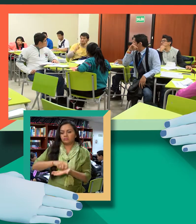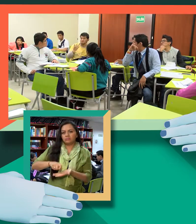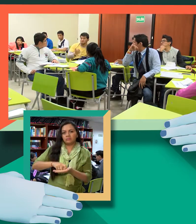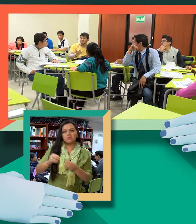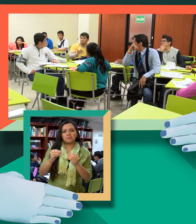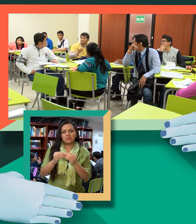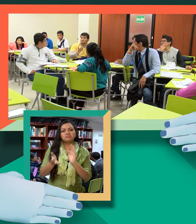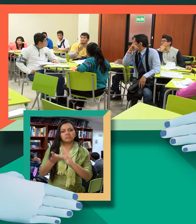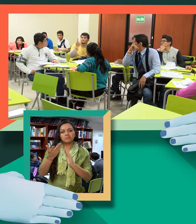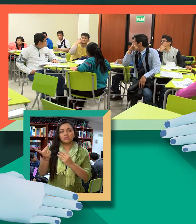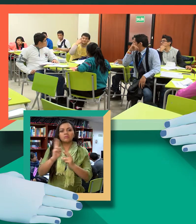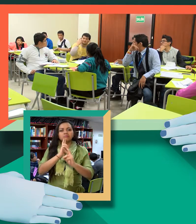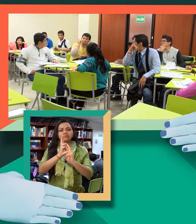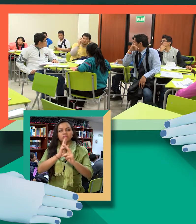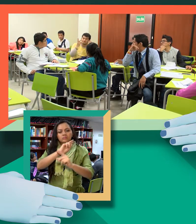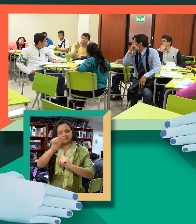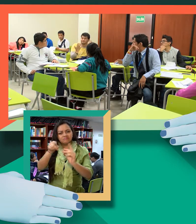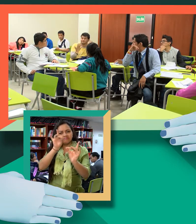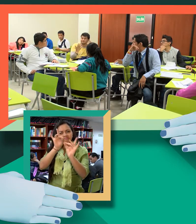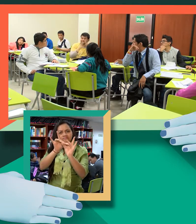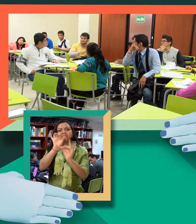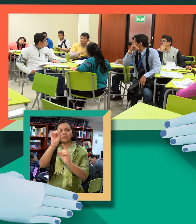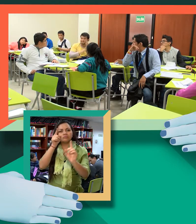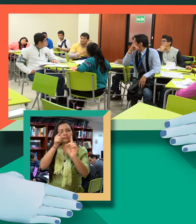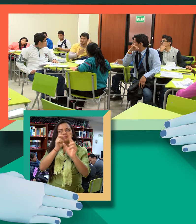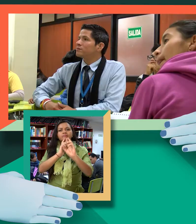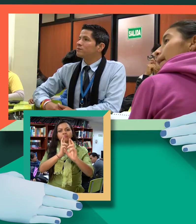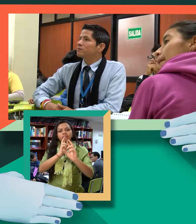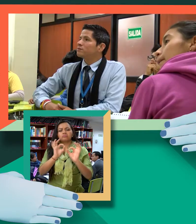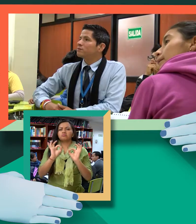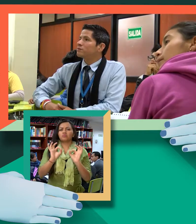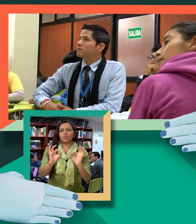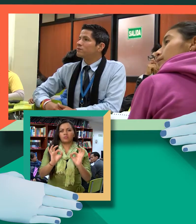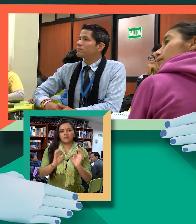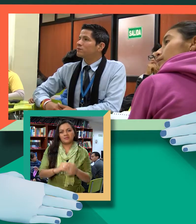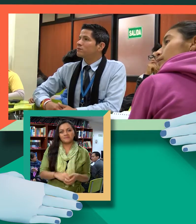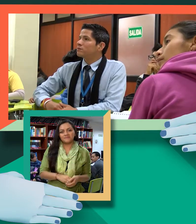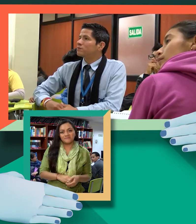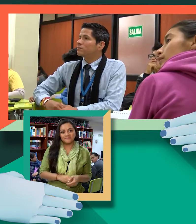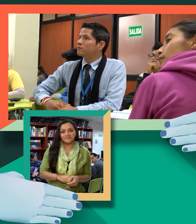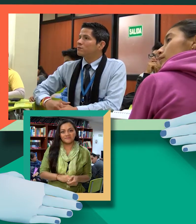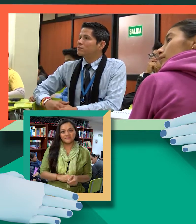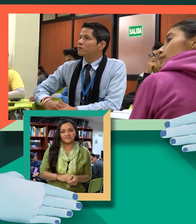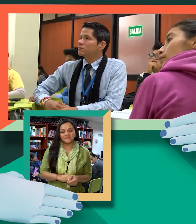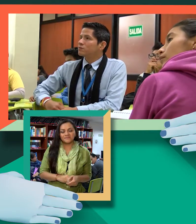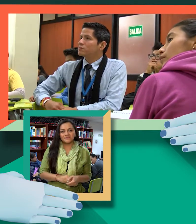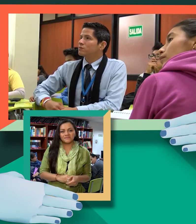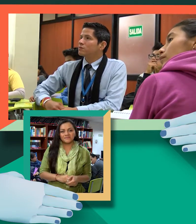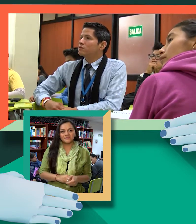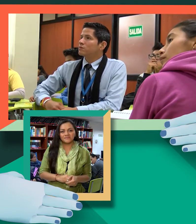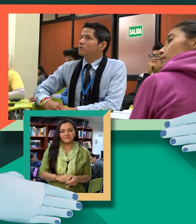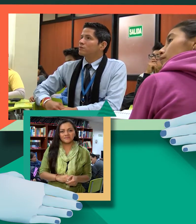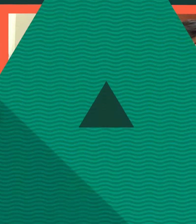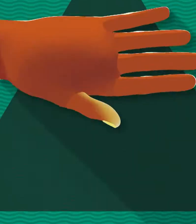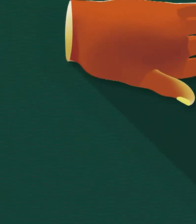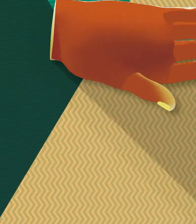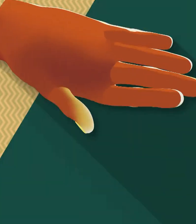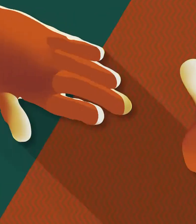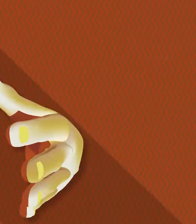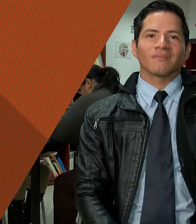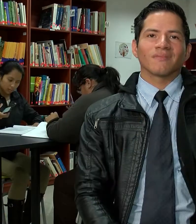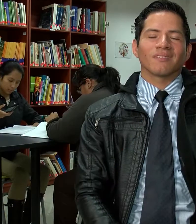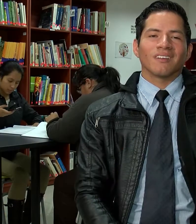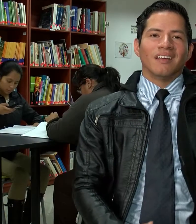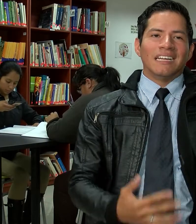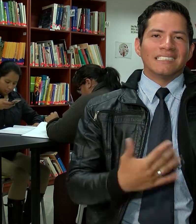capta o aprende de las dos maneras. Mira tanto a su profesor como al intérprete. Sus respuestas son muy acertadas.